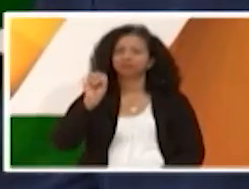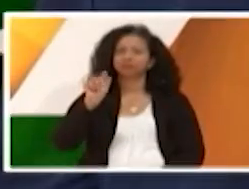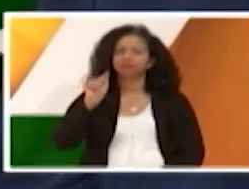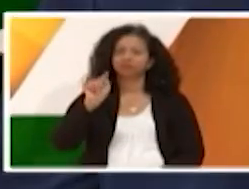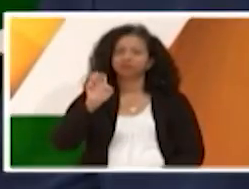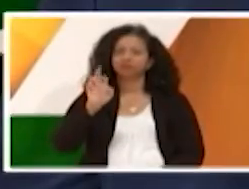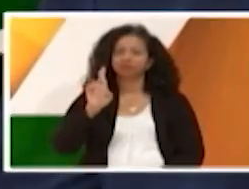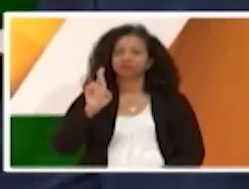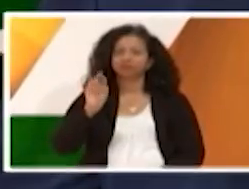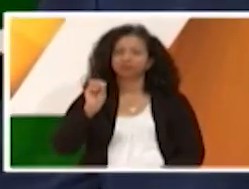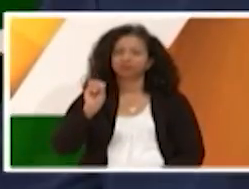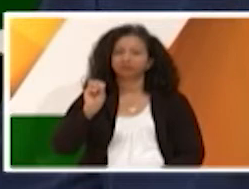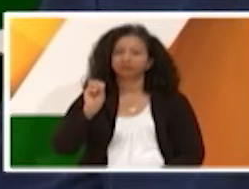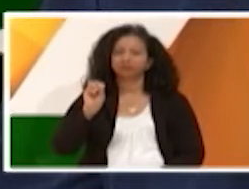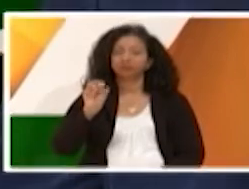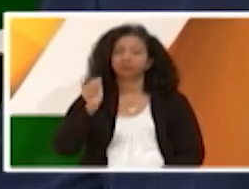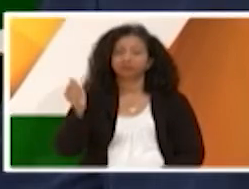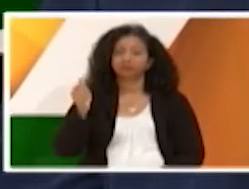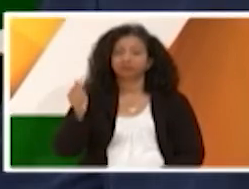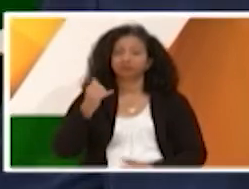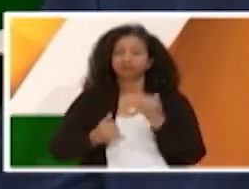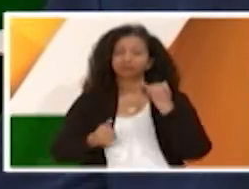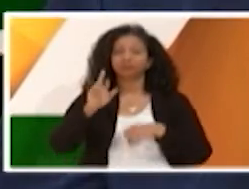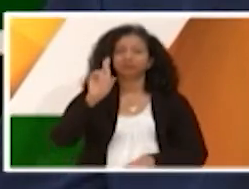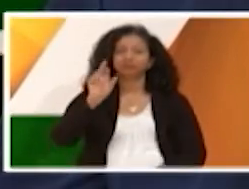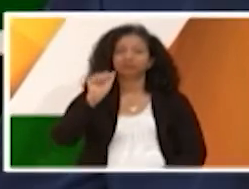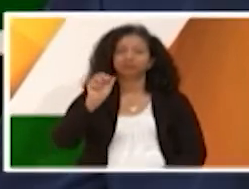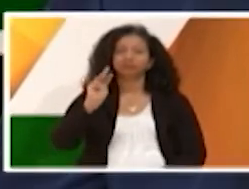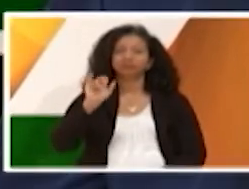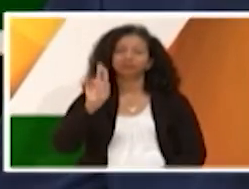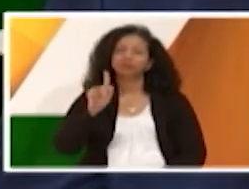Deporte, Soterio Ramírez, una leyenda